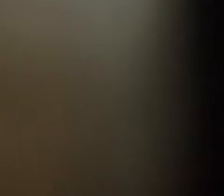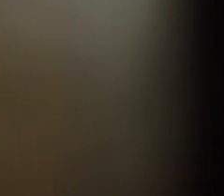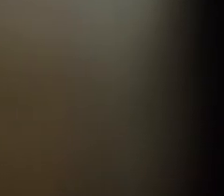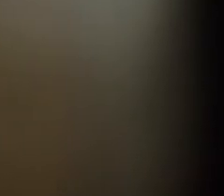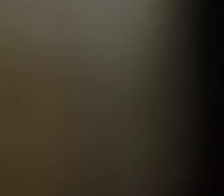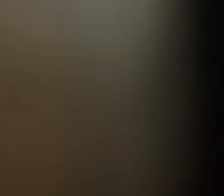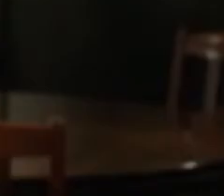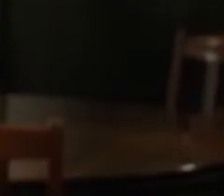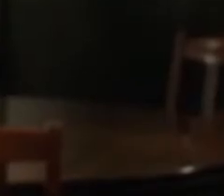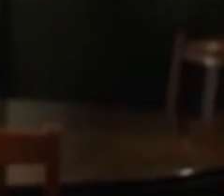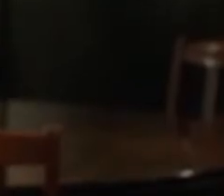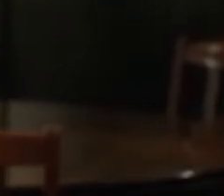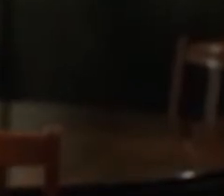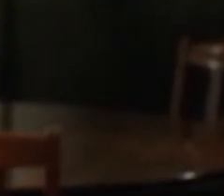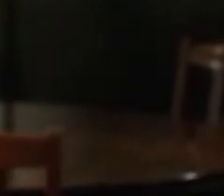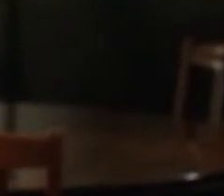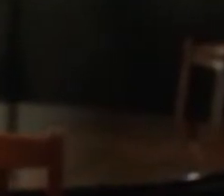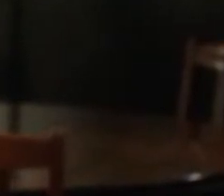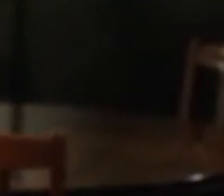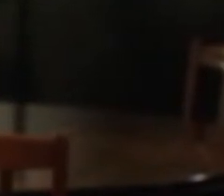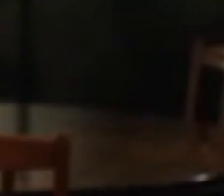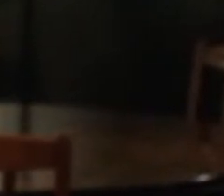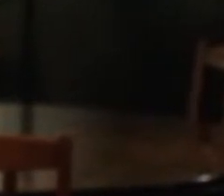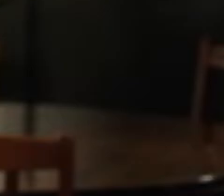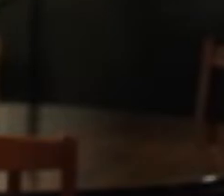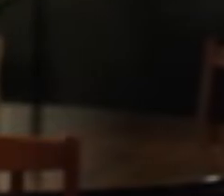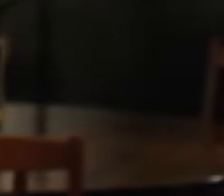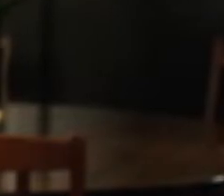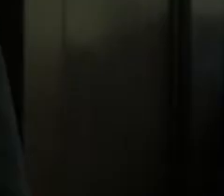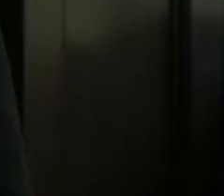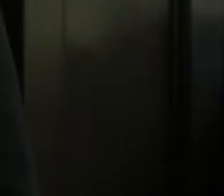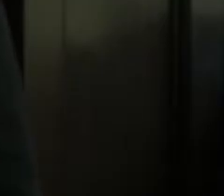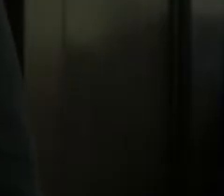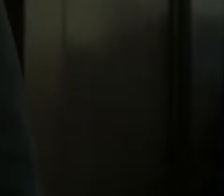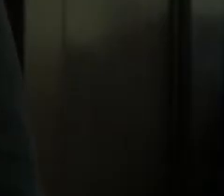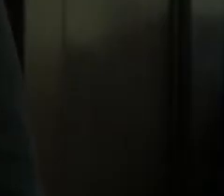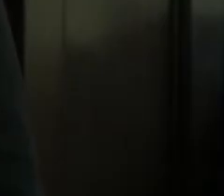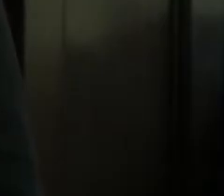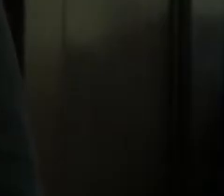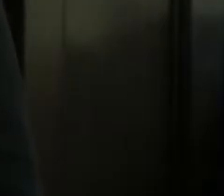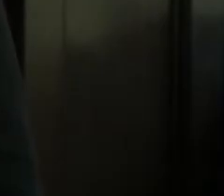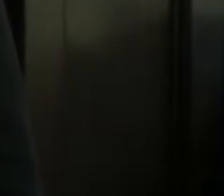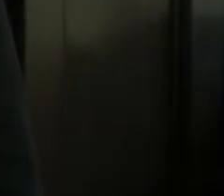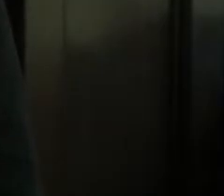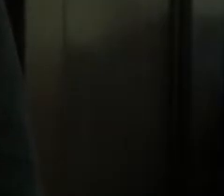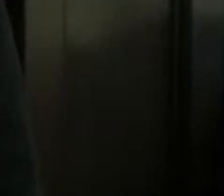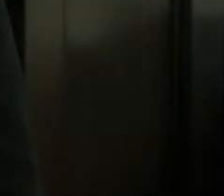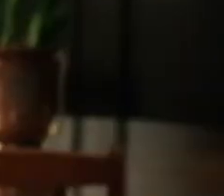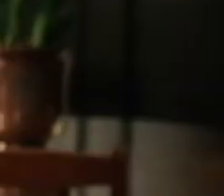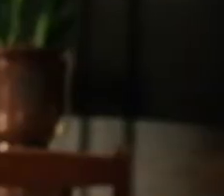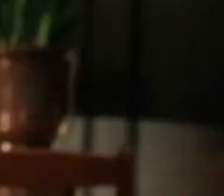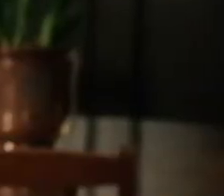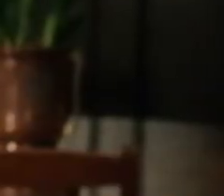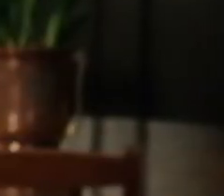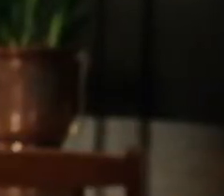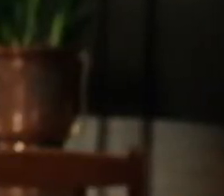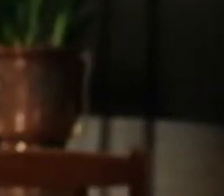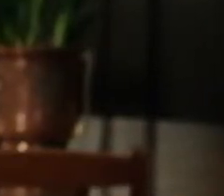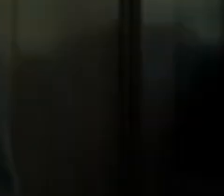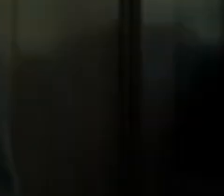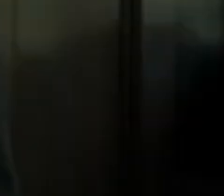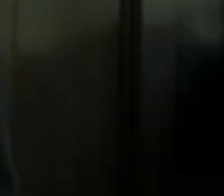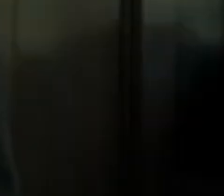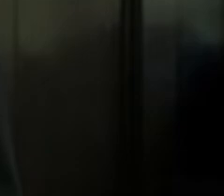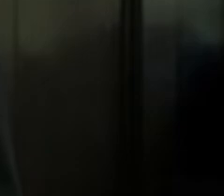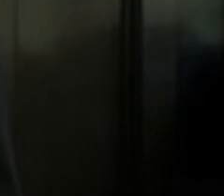alto rango en una tienda. Quisiera solicitar el puesto de vicepresidente. Moda es un éxito gracias a usted y tiene